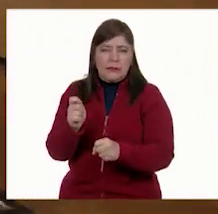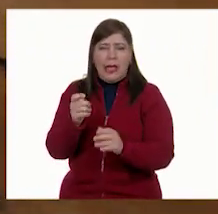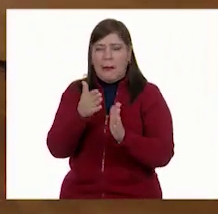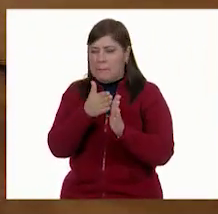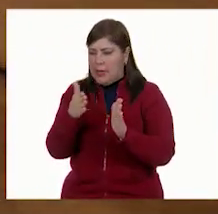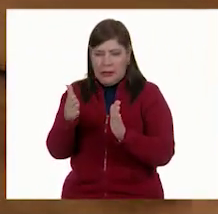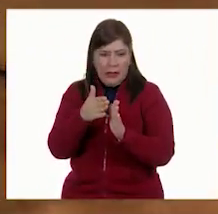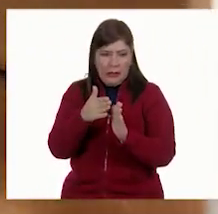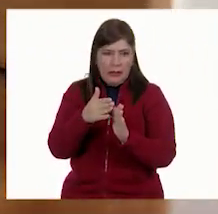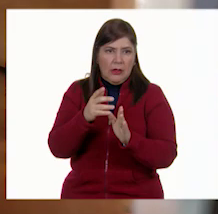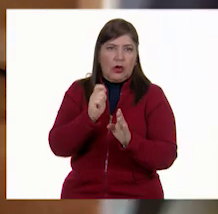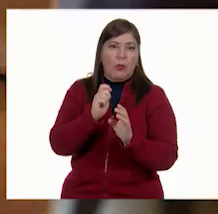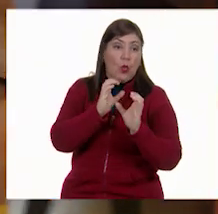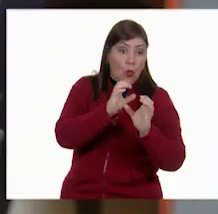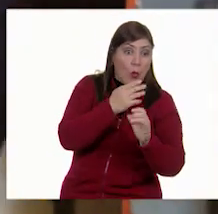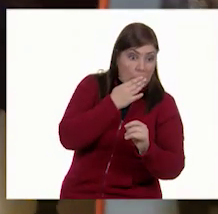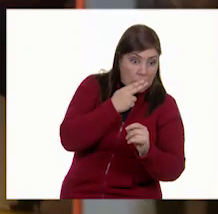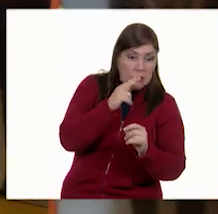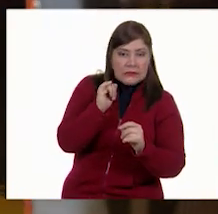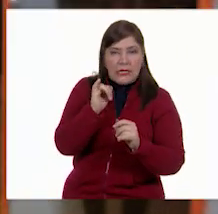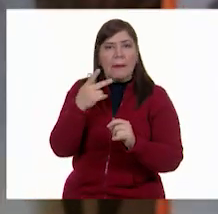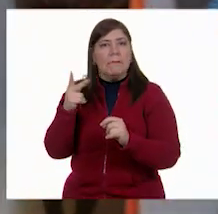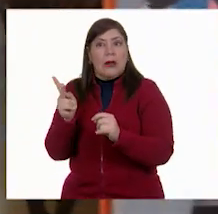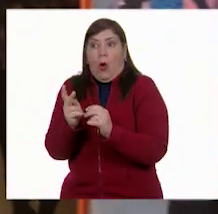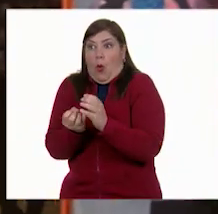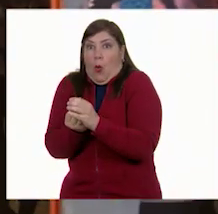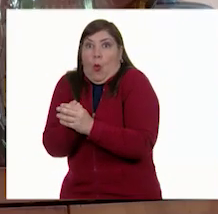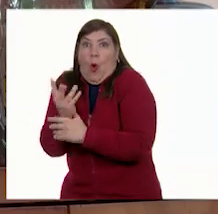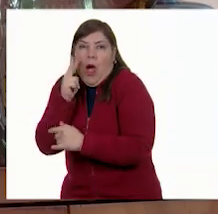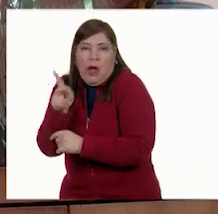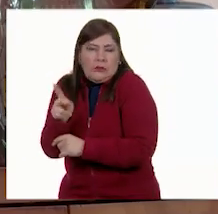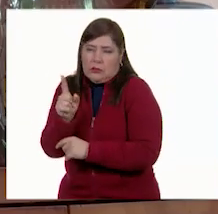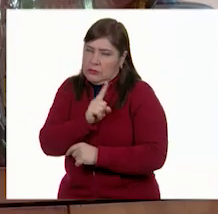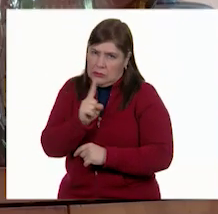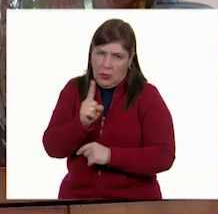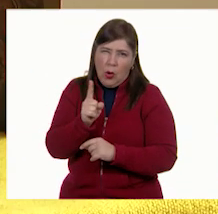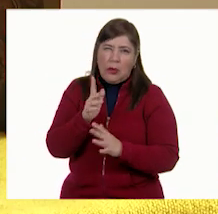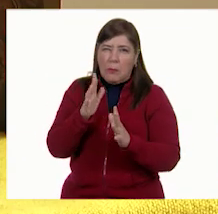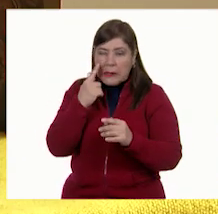medio es lo que hemos logrado.